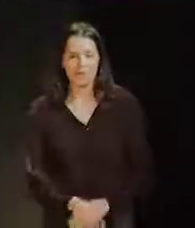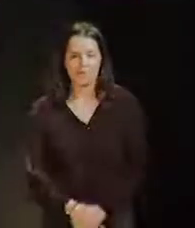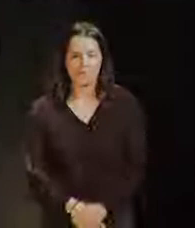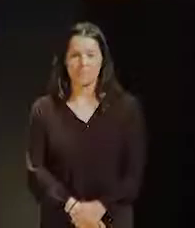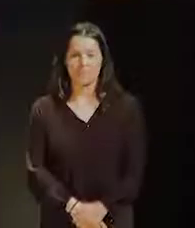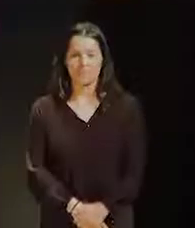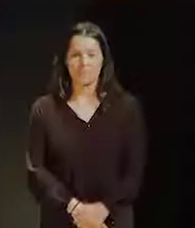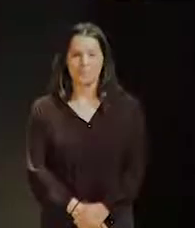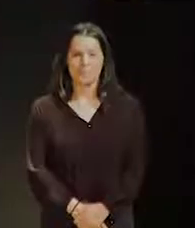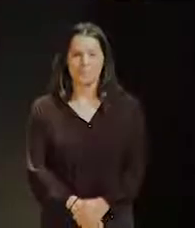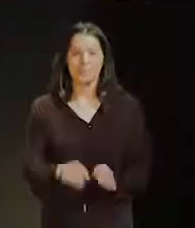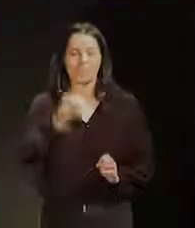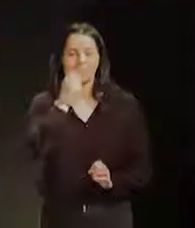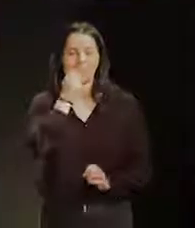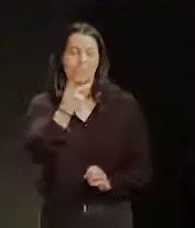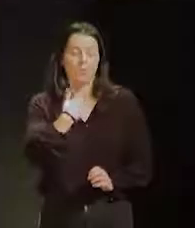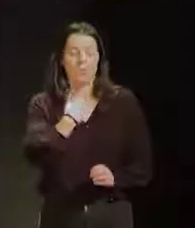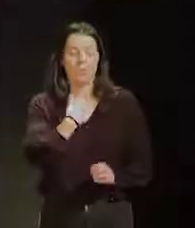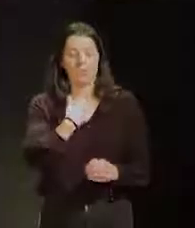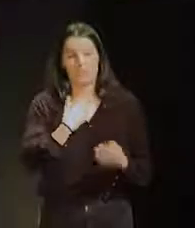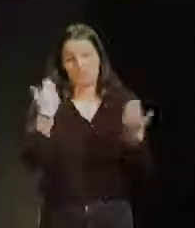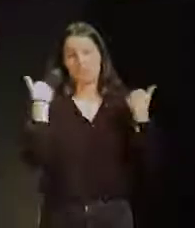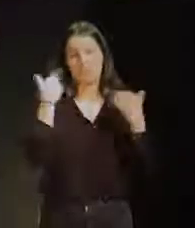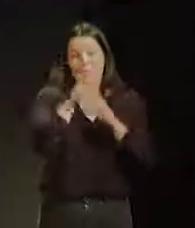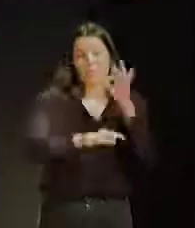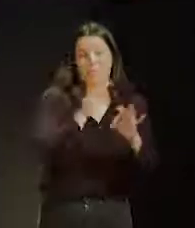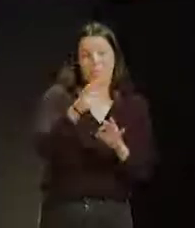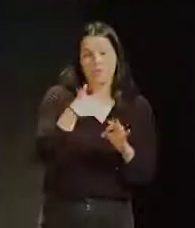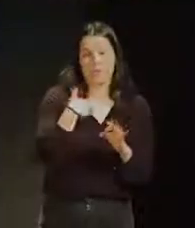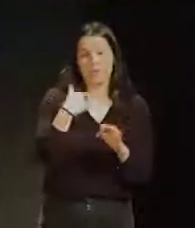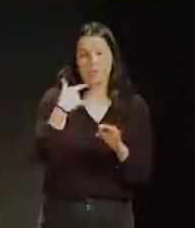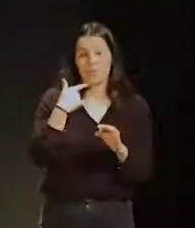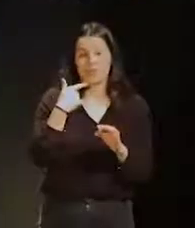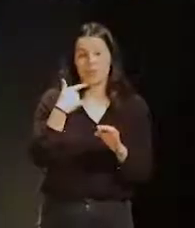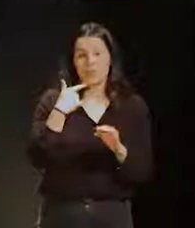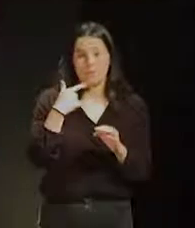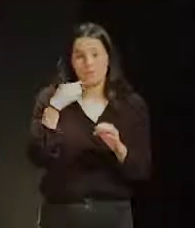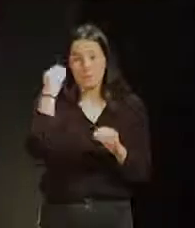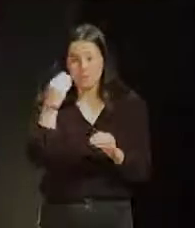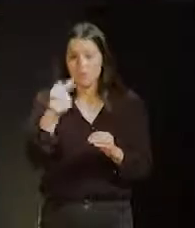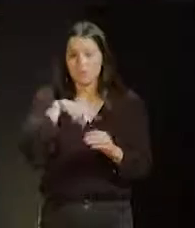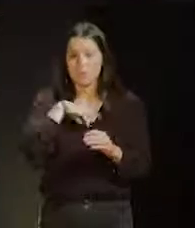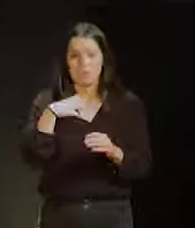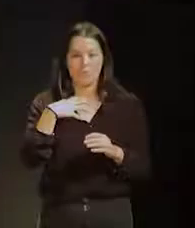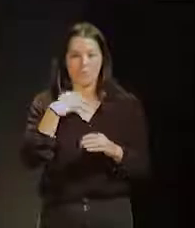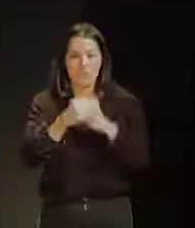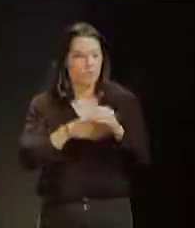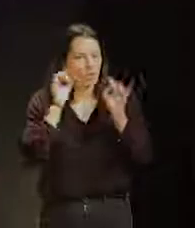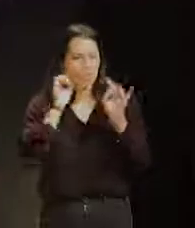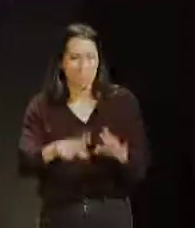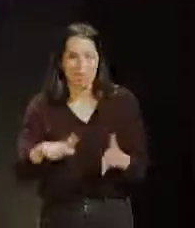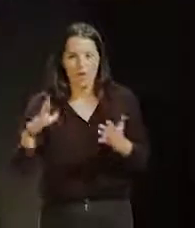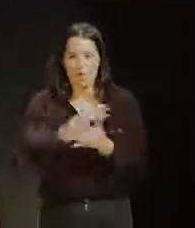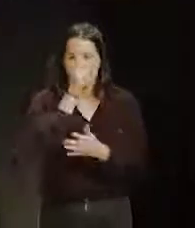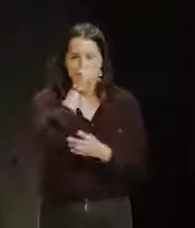Bueno, yo como parte de la organización creo que hemos hecho lo mismo que hacemos cada año. Creo que cada año la